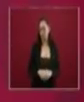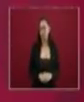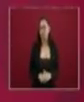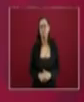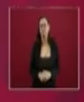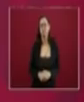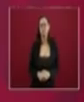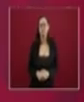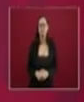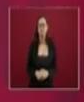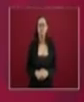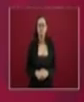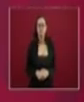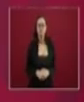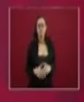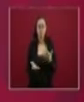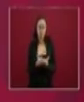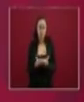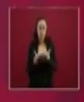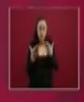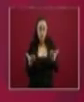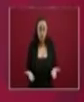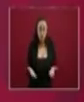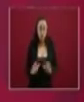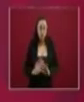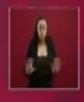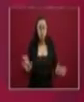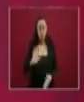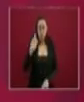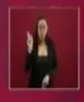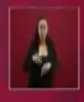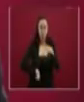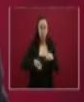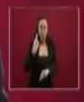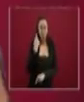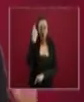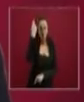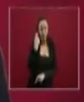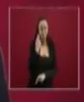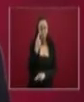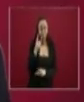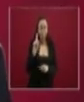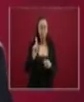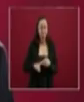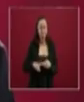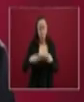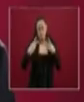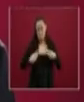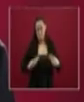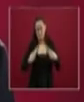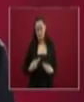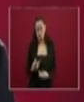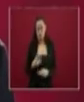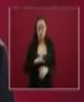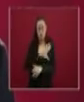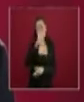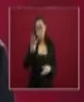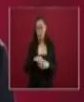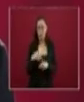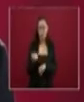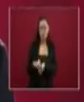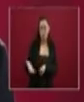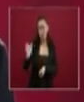locales y esos gobiernos locales pues muchas veces tuvieron que transigir que negociar parte de estas prebendas